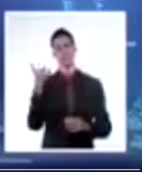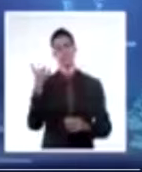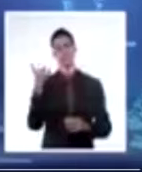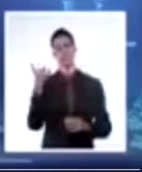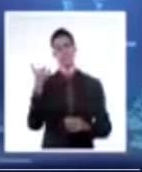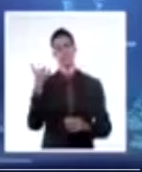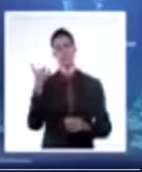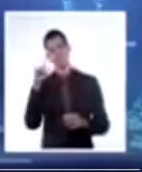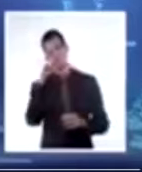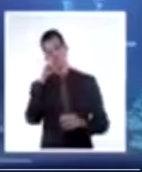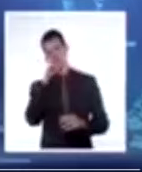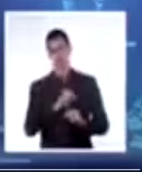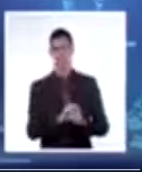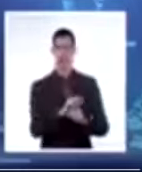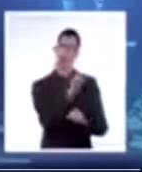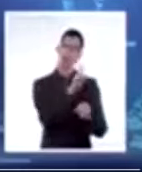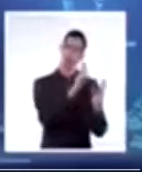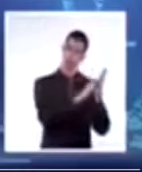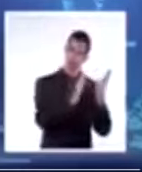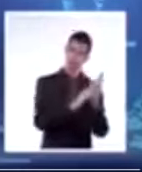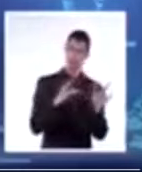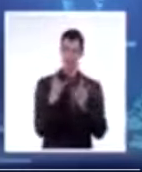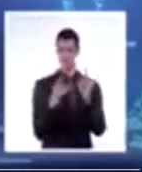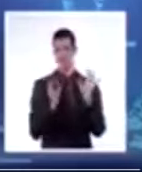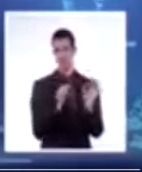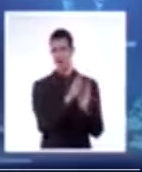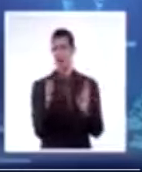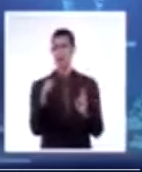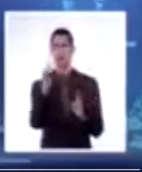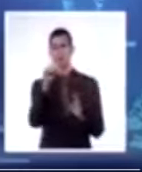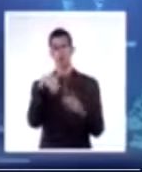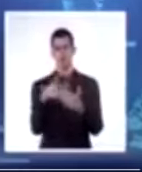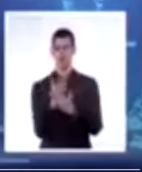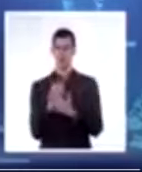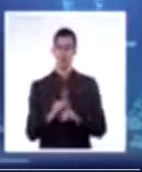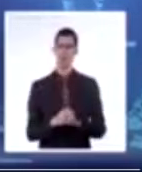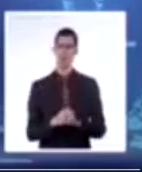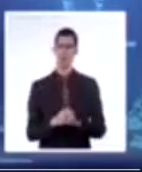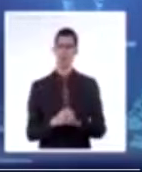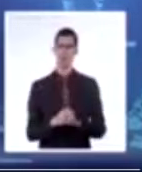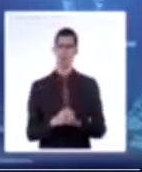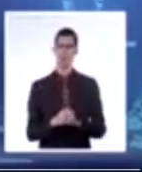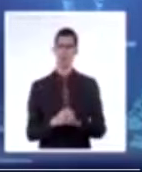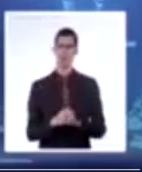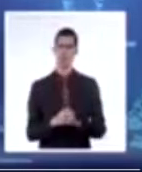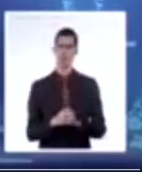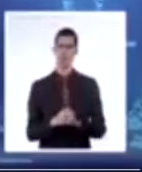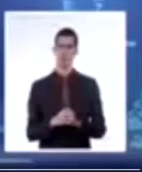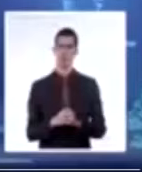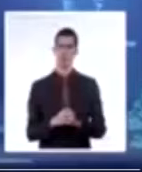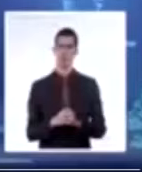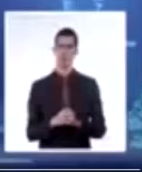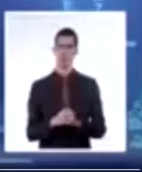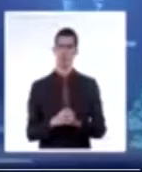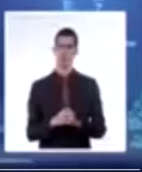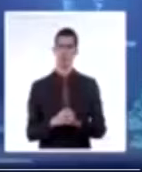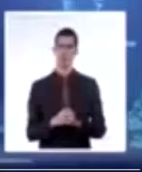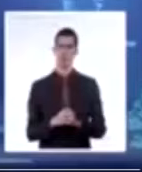y otra vez, una y otra vez. Así como las dietas médicas de embarazadas y enfermedades crónicas de la infancia. Ah, esa, me